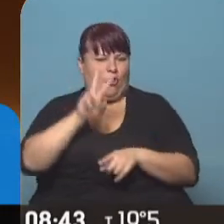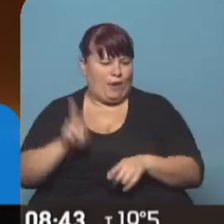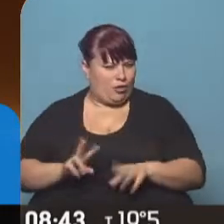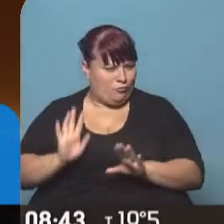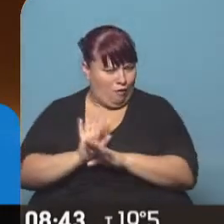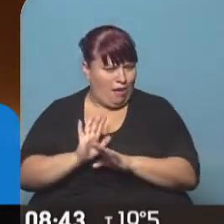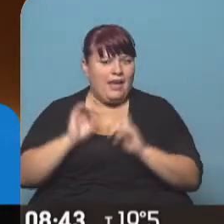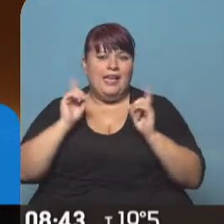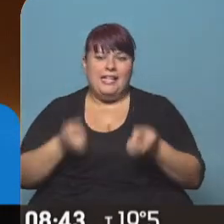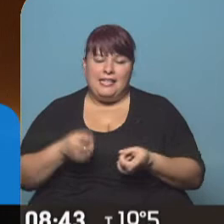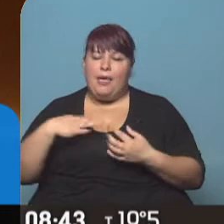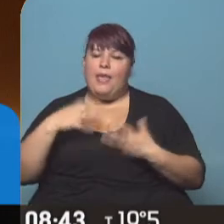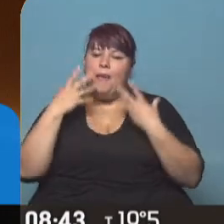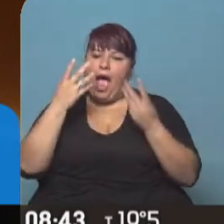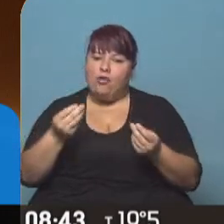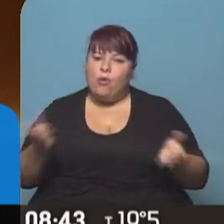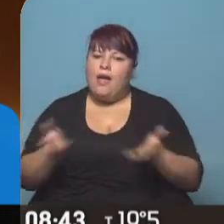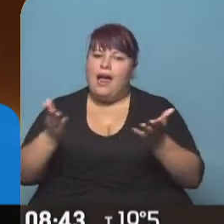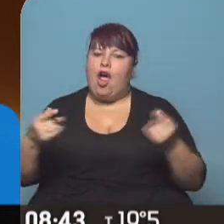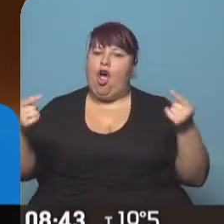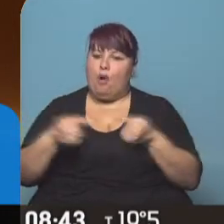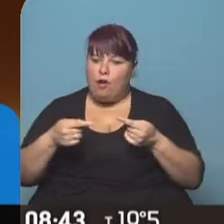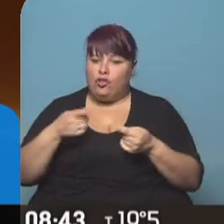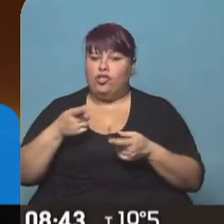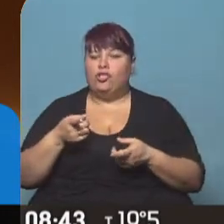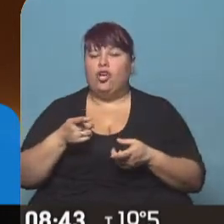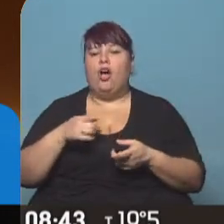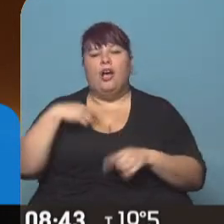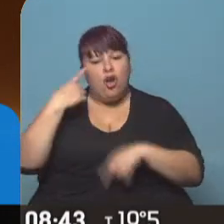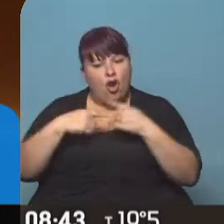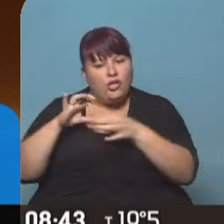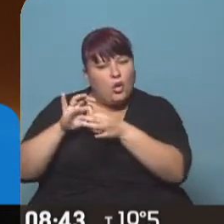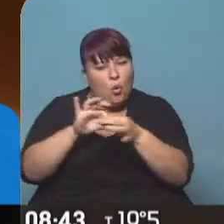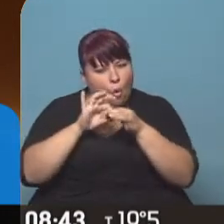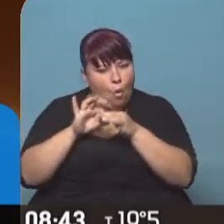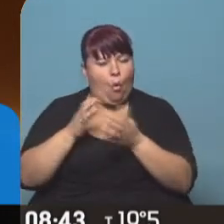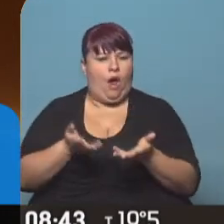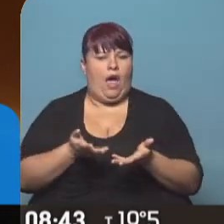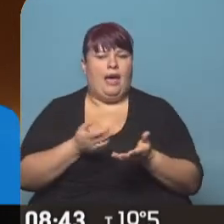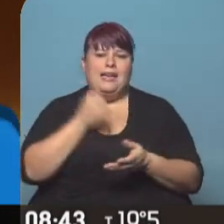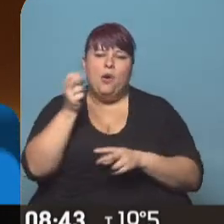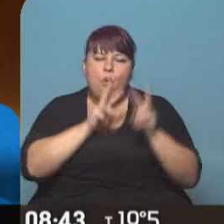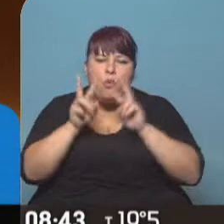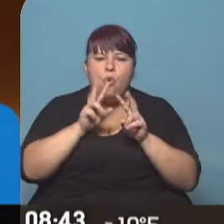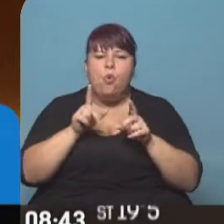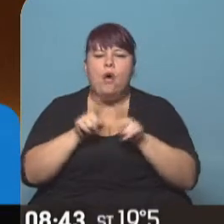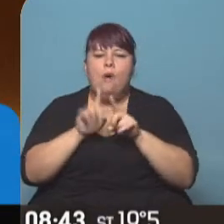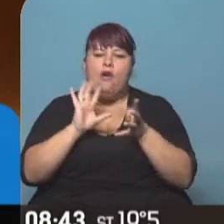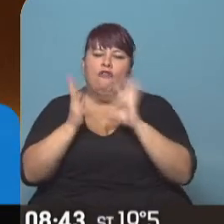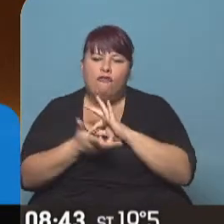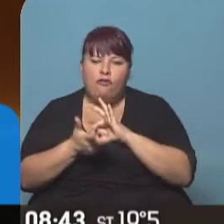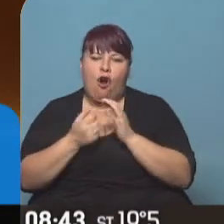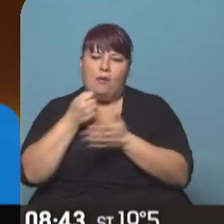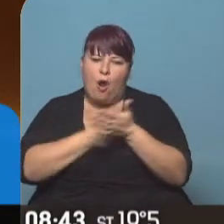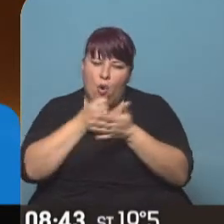también tenemos que ayudar a motivar la oposición que siga unida que trate de buscar la forma de